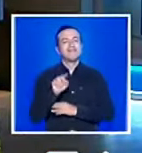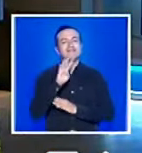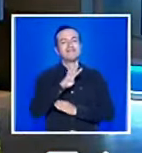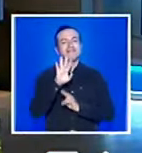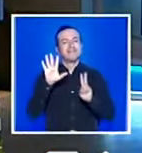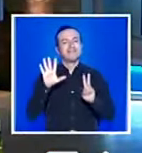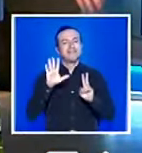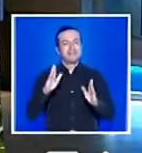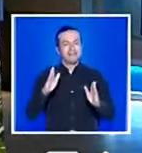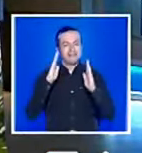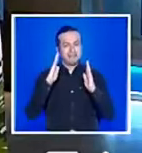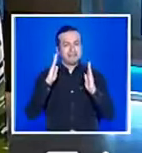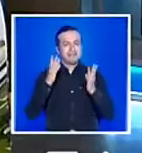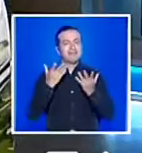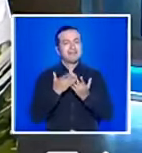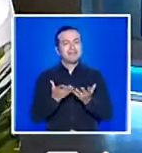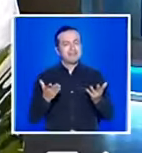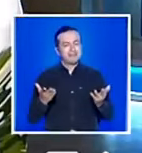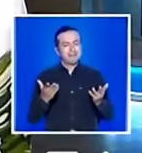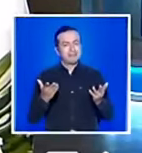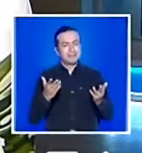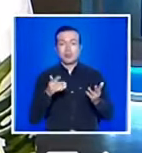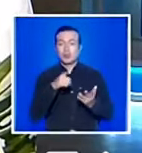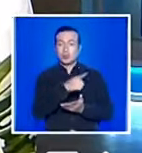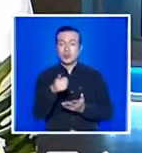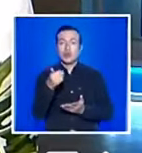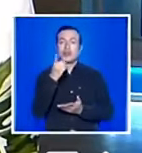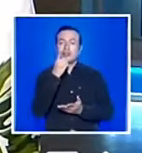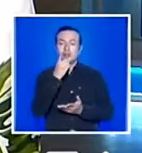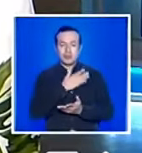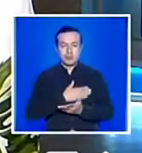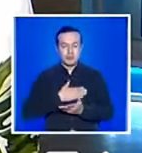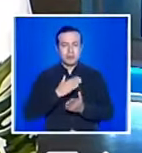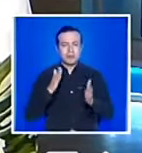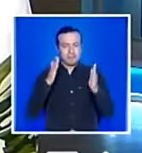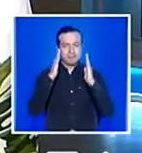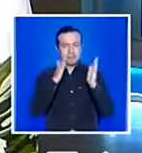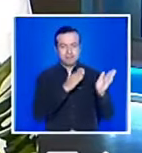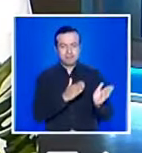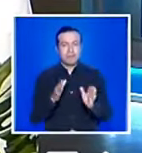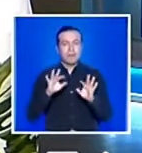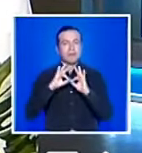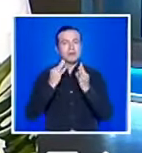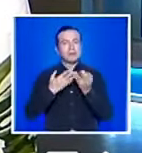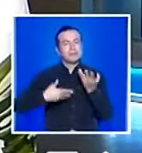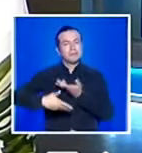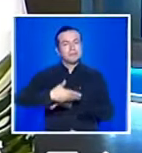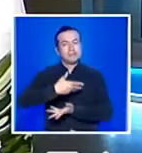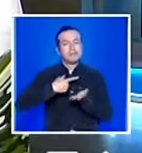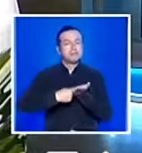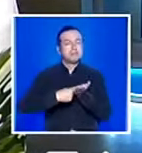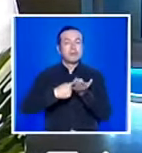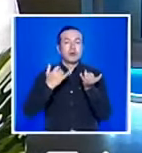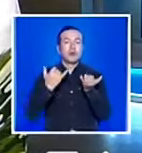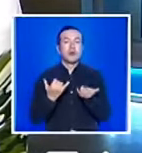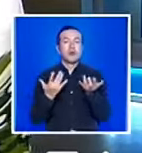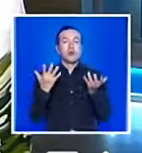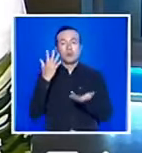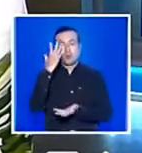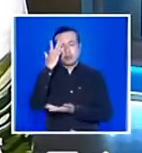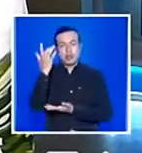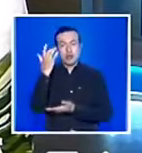7 de la mañana con 47 minutos y mucha atención, mis queridos vecinos. Mientras desayuna usted, por favor, prográmese, converse en familia cómo van a organizarse el día de hoy, porque este